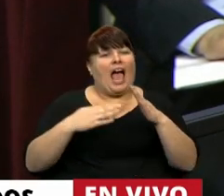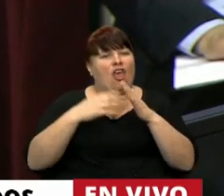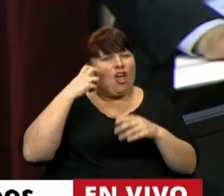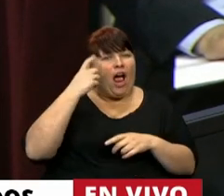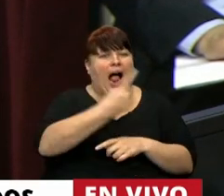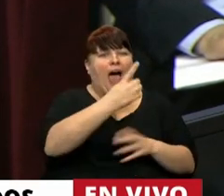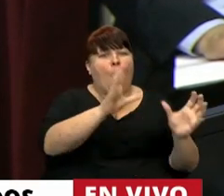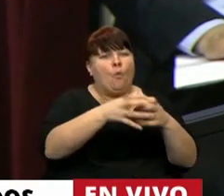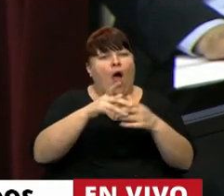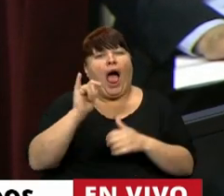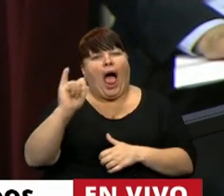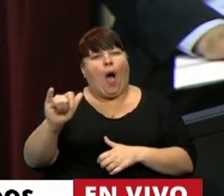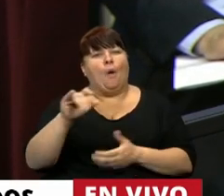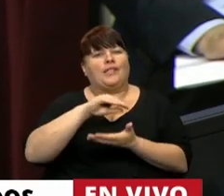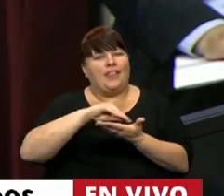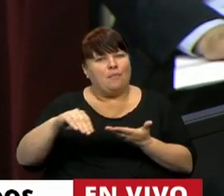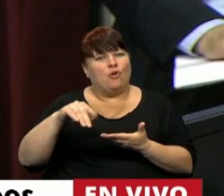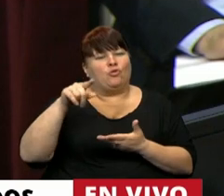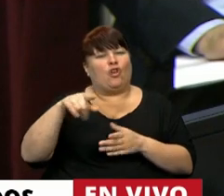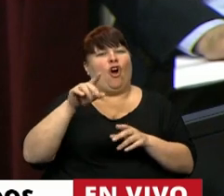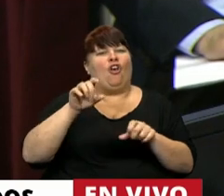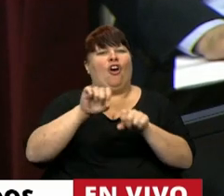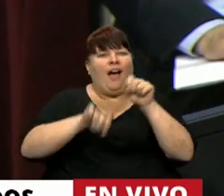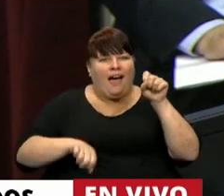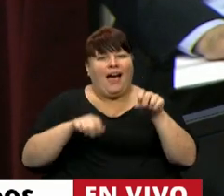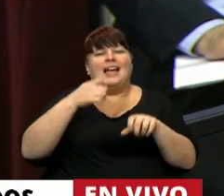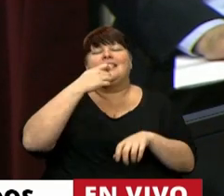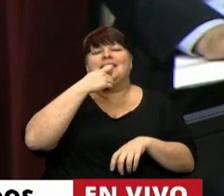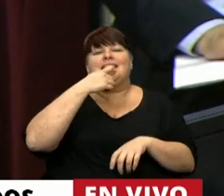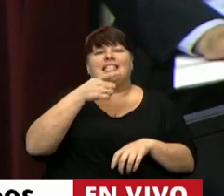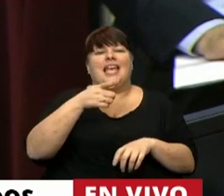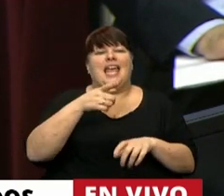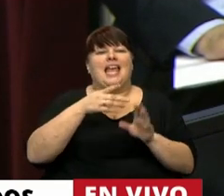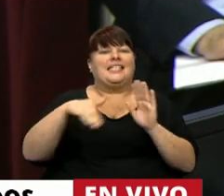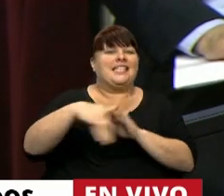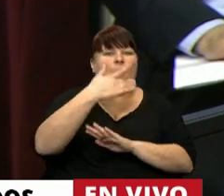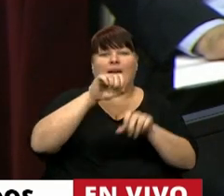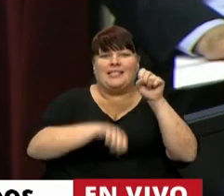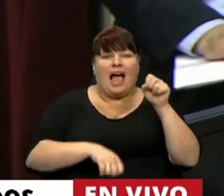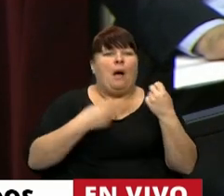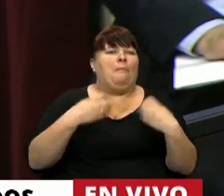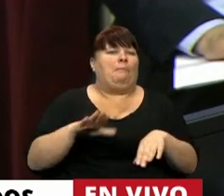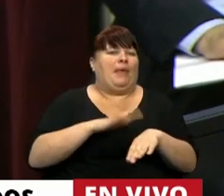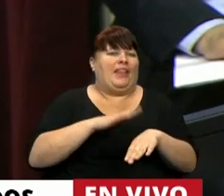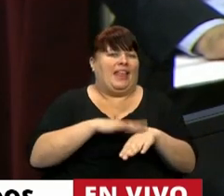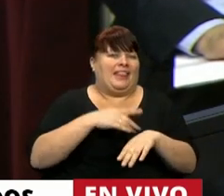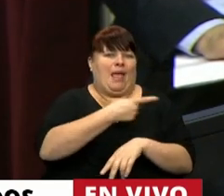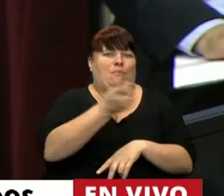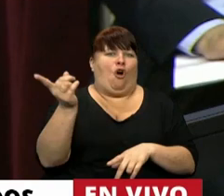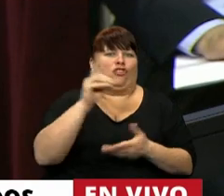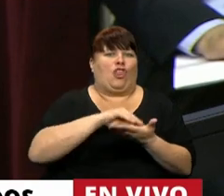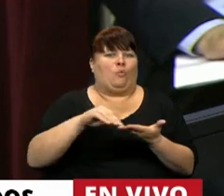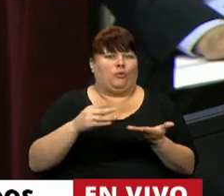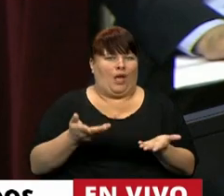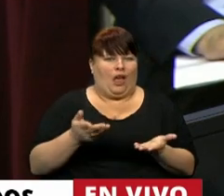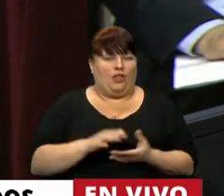parlamentarios de cada bloque le recuerden a los diputados desloguearse cuando se retiran porque le hacen perder tiempo al resto de los